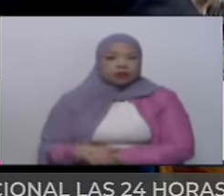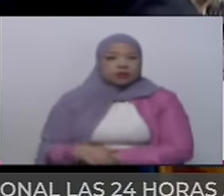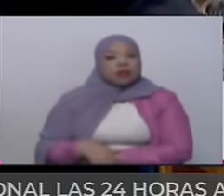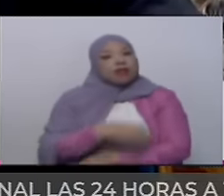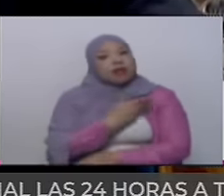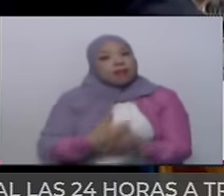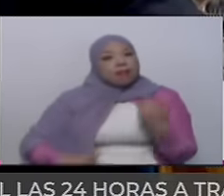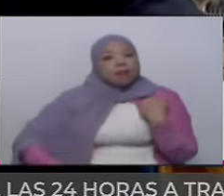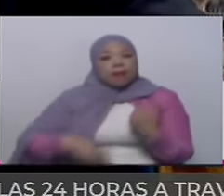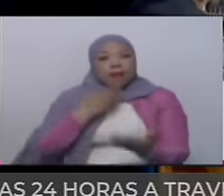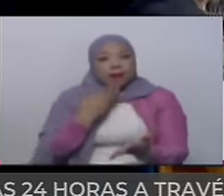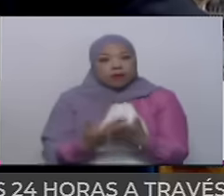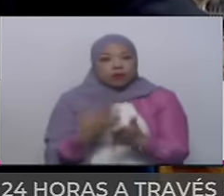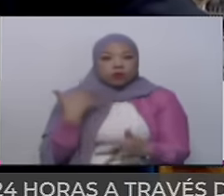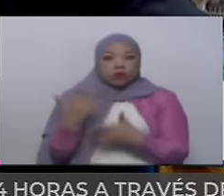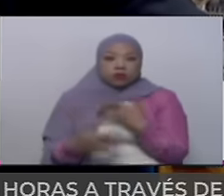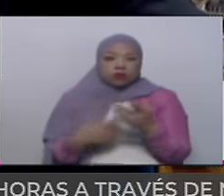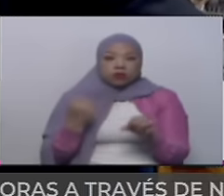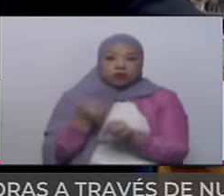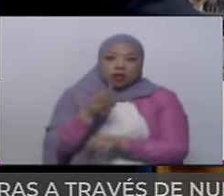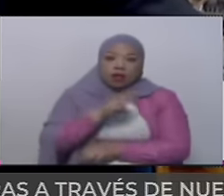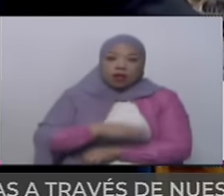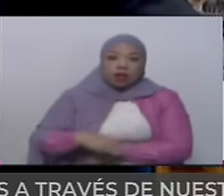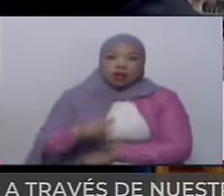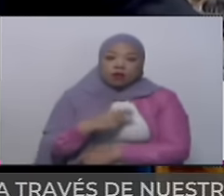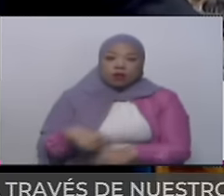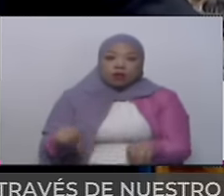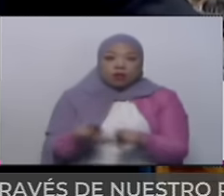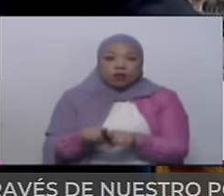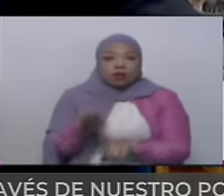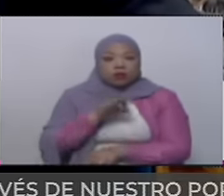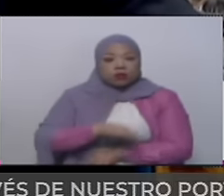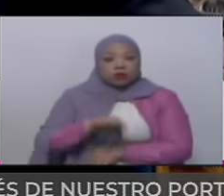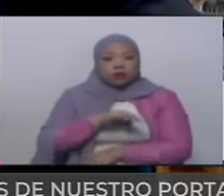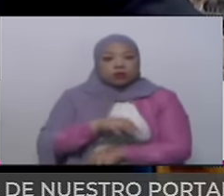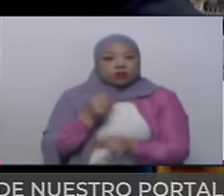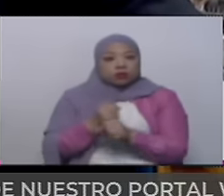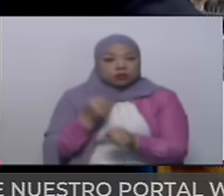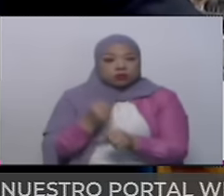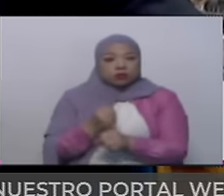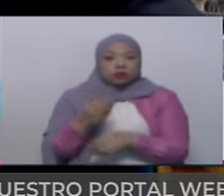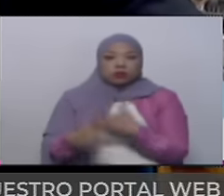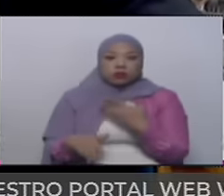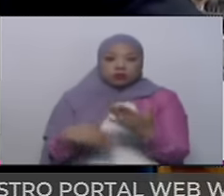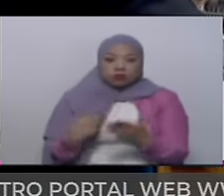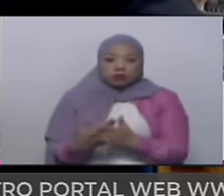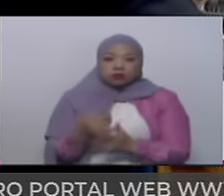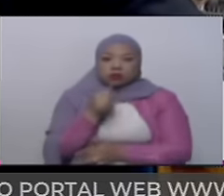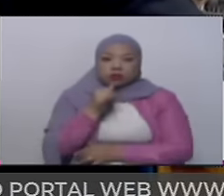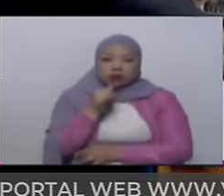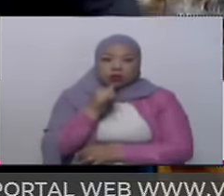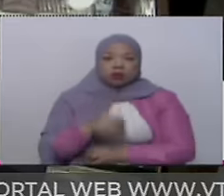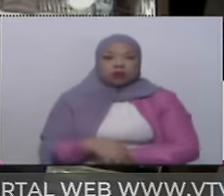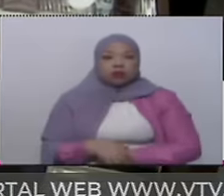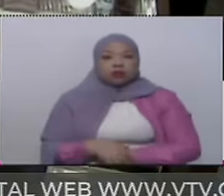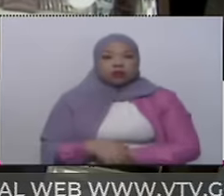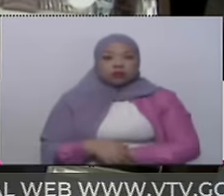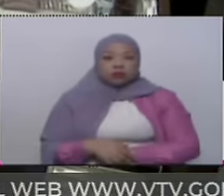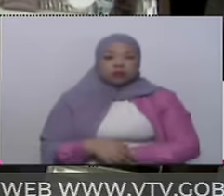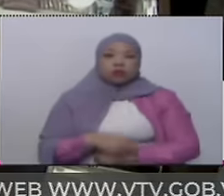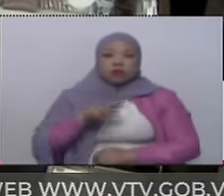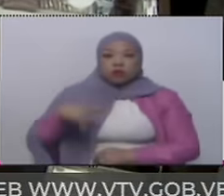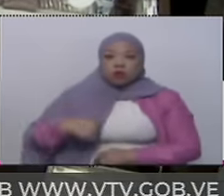el plan desde que usted lanzó la gran misión Igualdad y Justicia Social Hugo Chávez ha sido de verdad una maravilla, porque